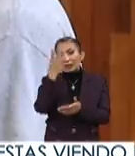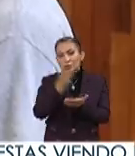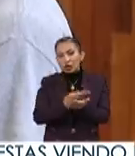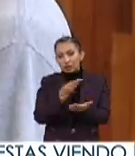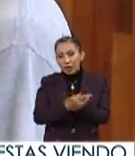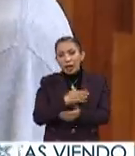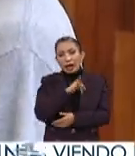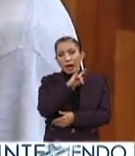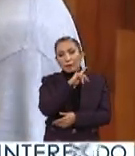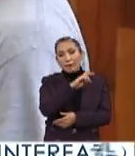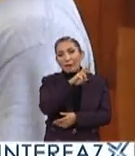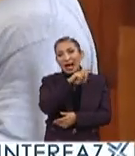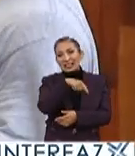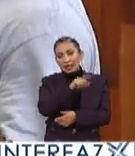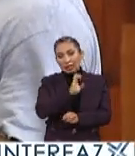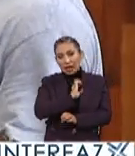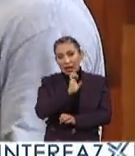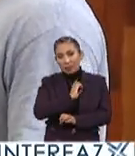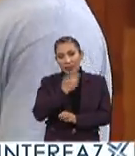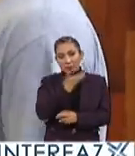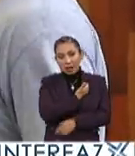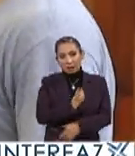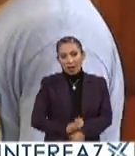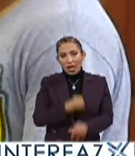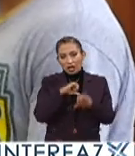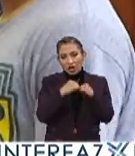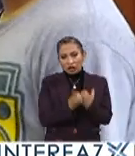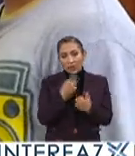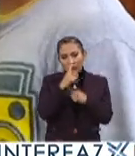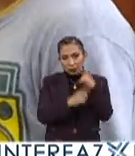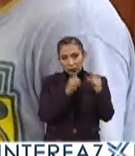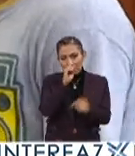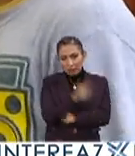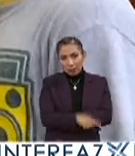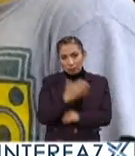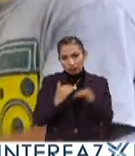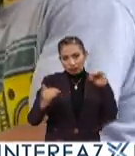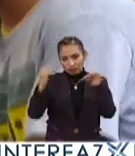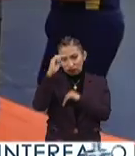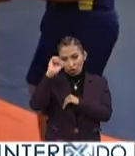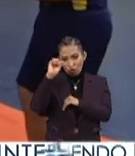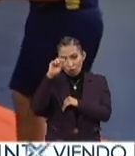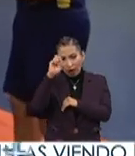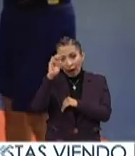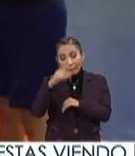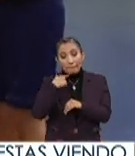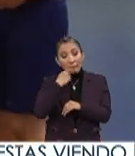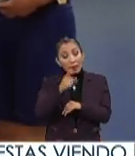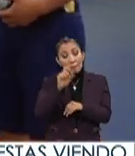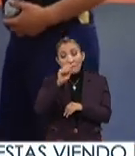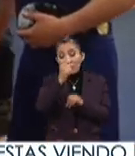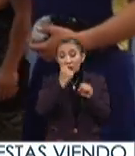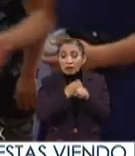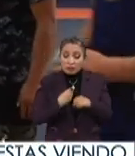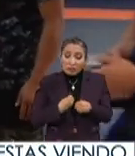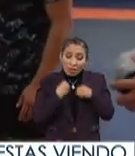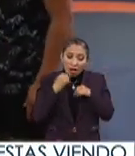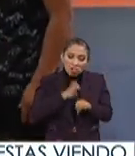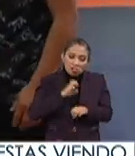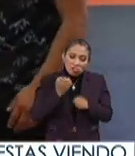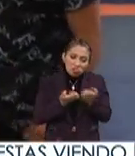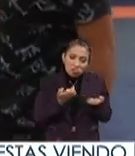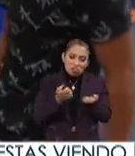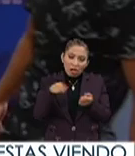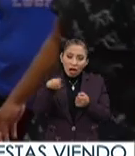bronce. Javier Vázquez Fernández, entrenador y presidente de la asociación de este deporte en la máxima casa de estudios, ha dedicado 20 años de su vida a entrenar a